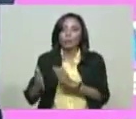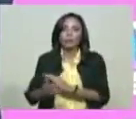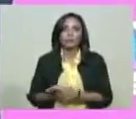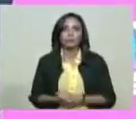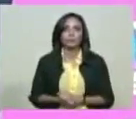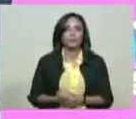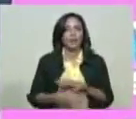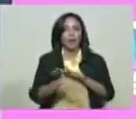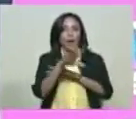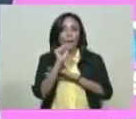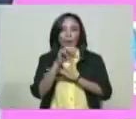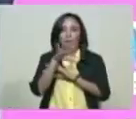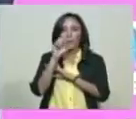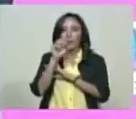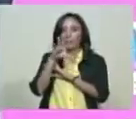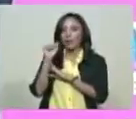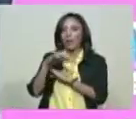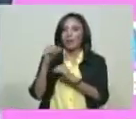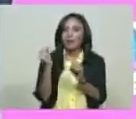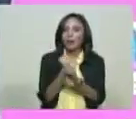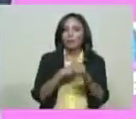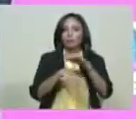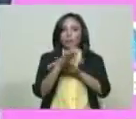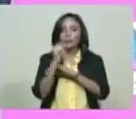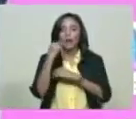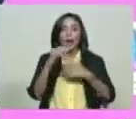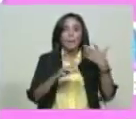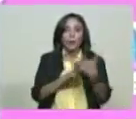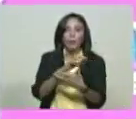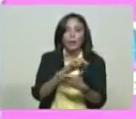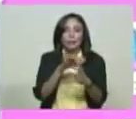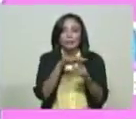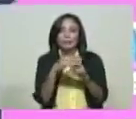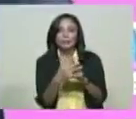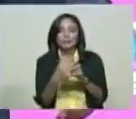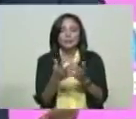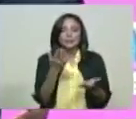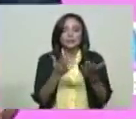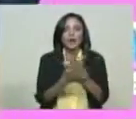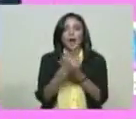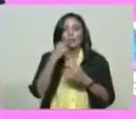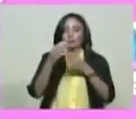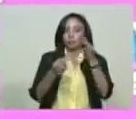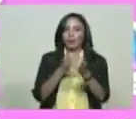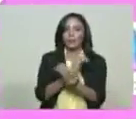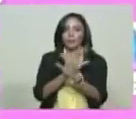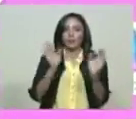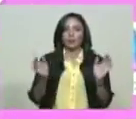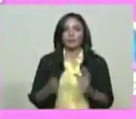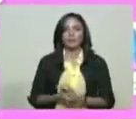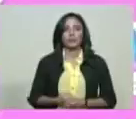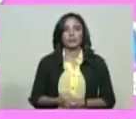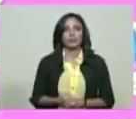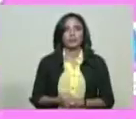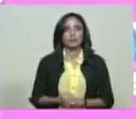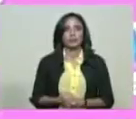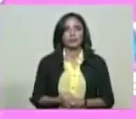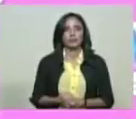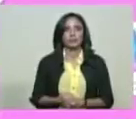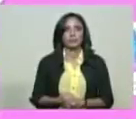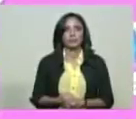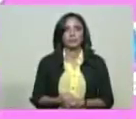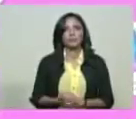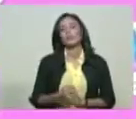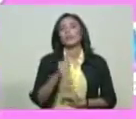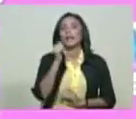aprender de la eficacia la eficiencia superar los problemas que tenemos y ya les hablé bastante el sábado en la